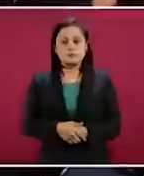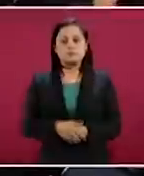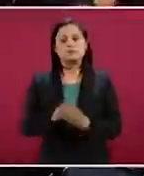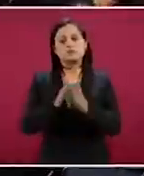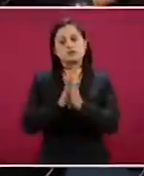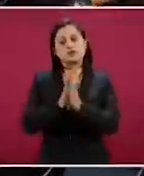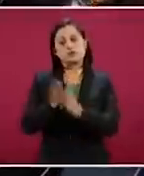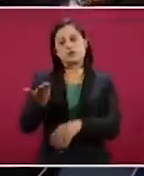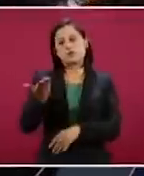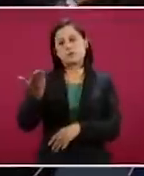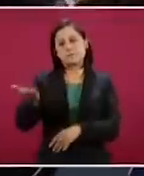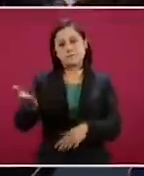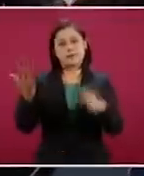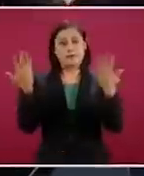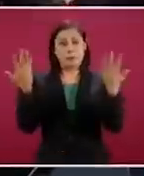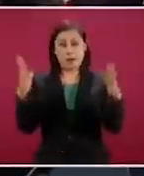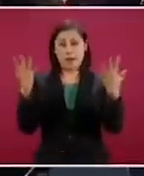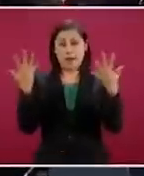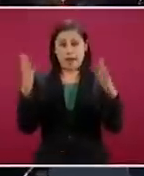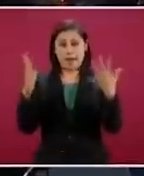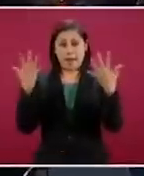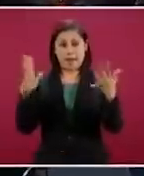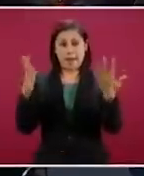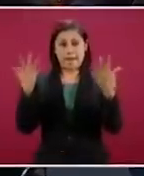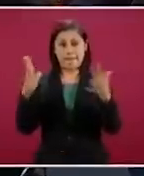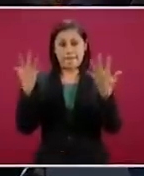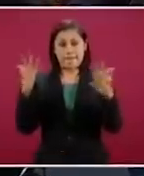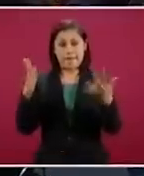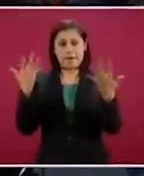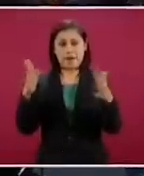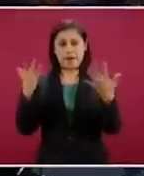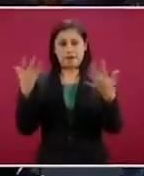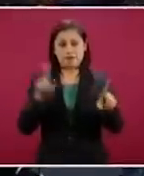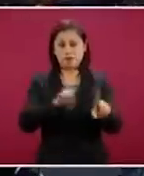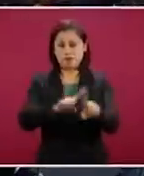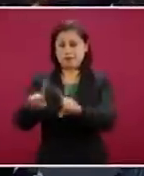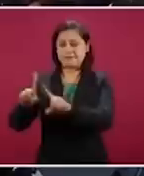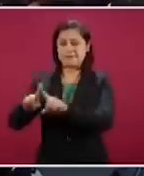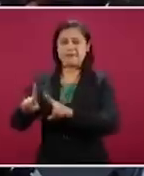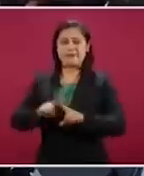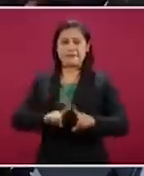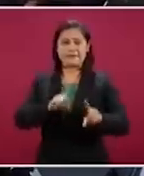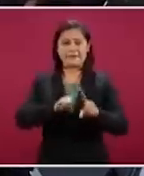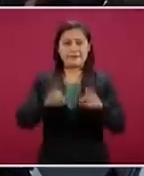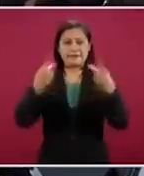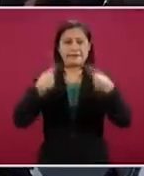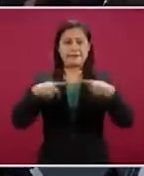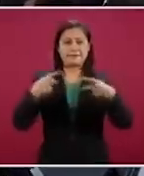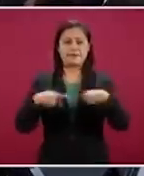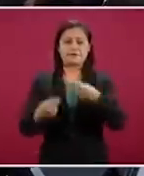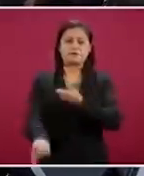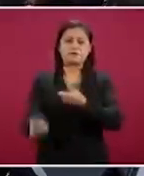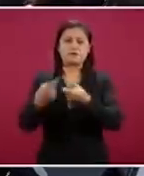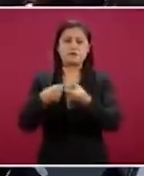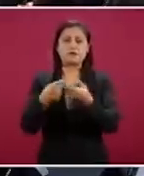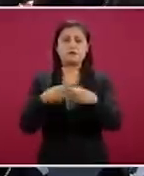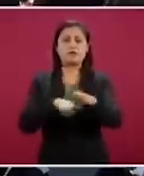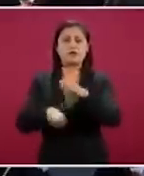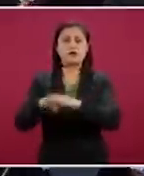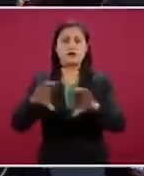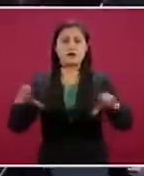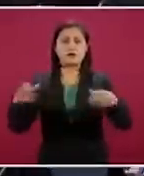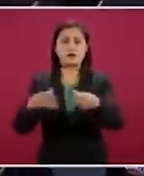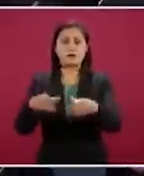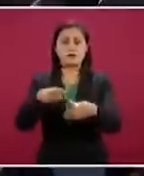aplaudiendo a los integrantes del sector empresarial. Muchas gracias.